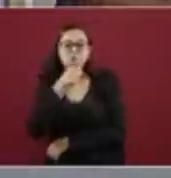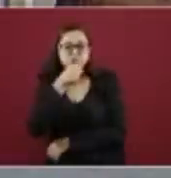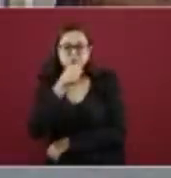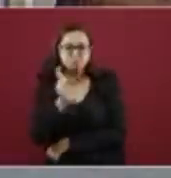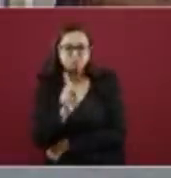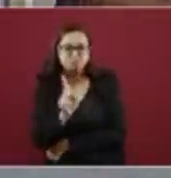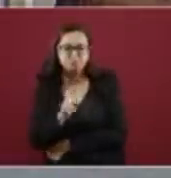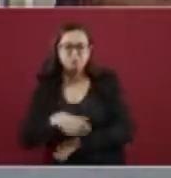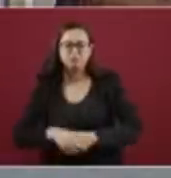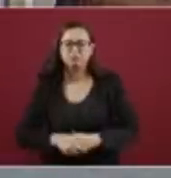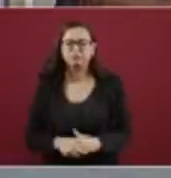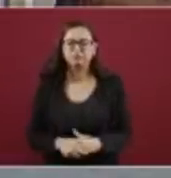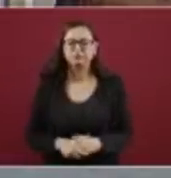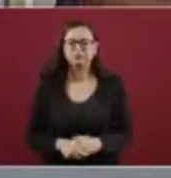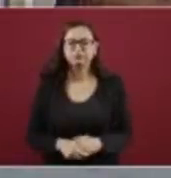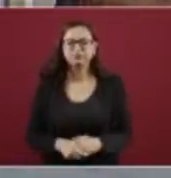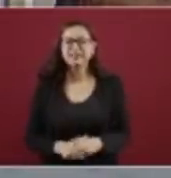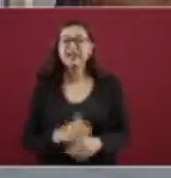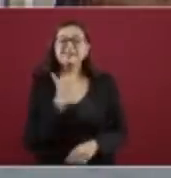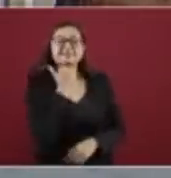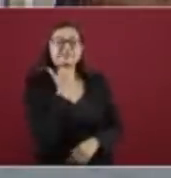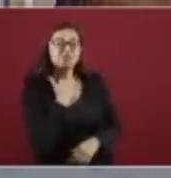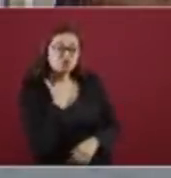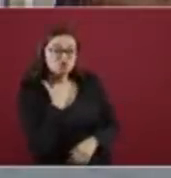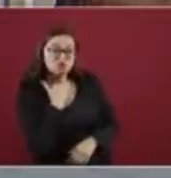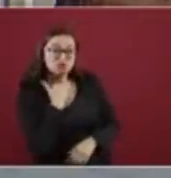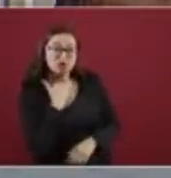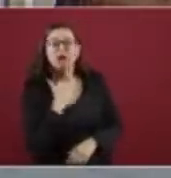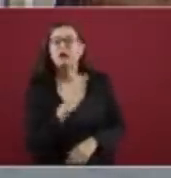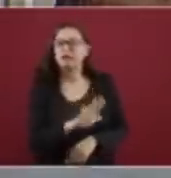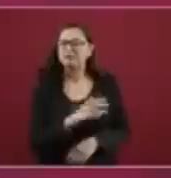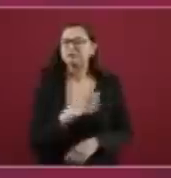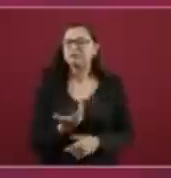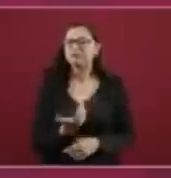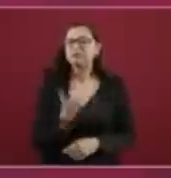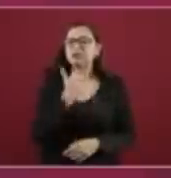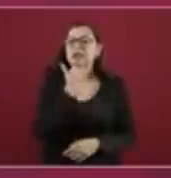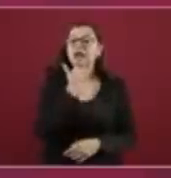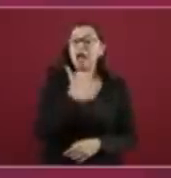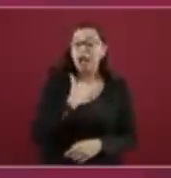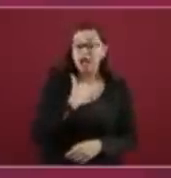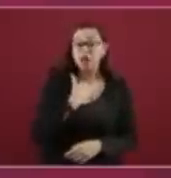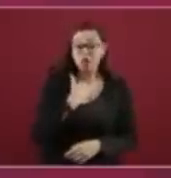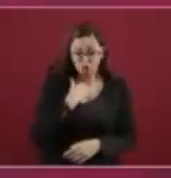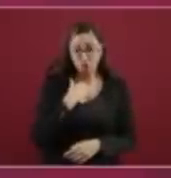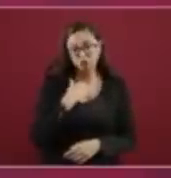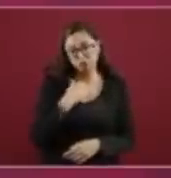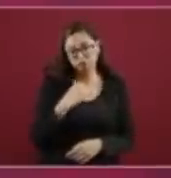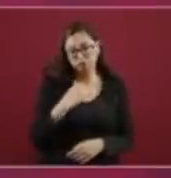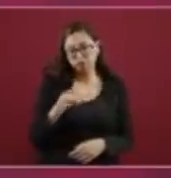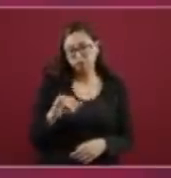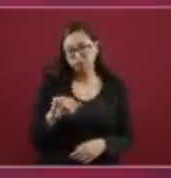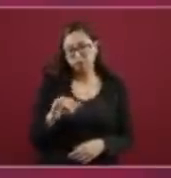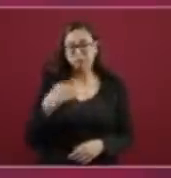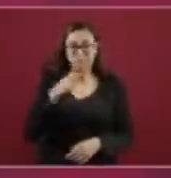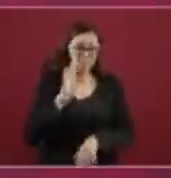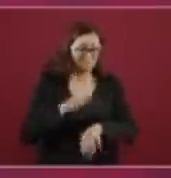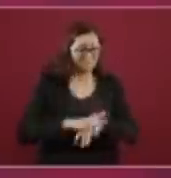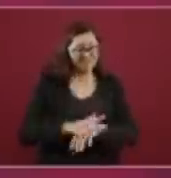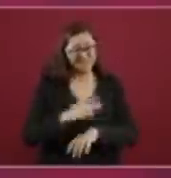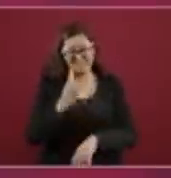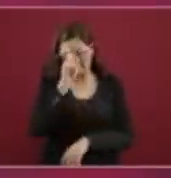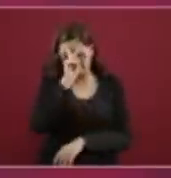Por ejemplo, ayer se… Alcohol, pero sobre todo nos preocupa mucho lo de las drogas sintéticas,